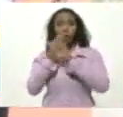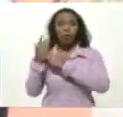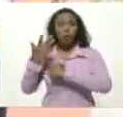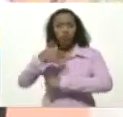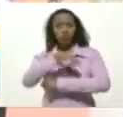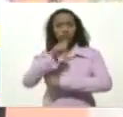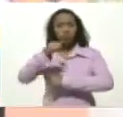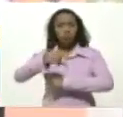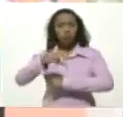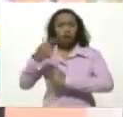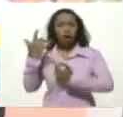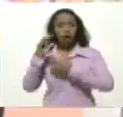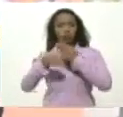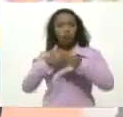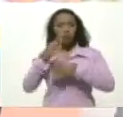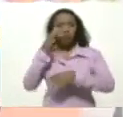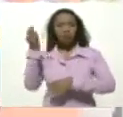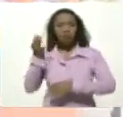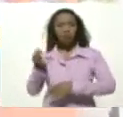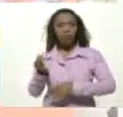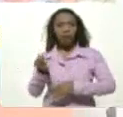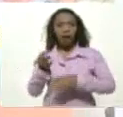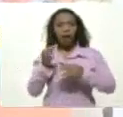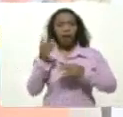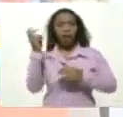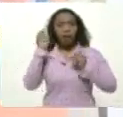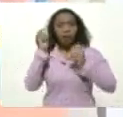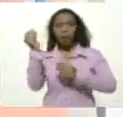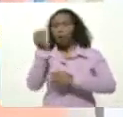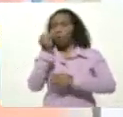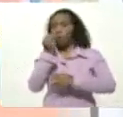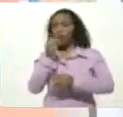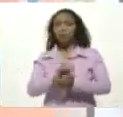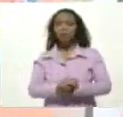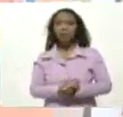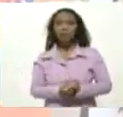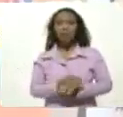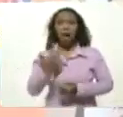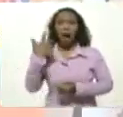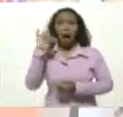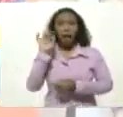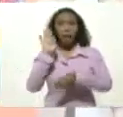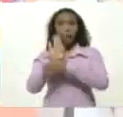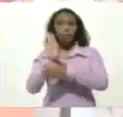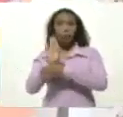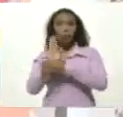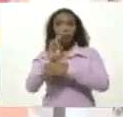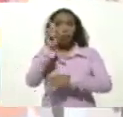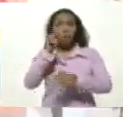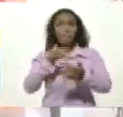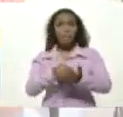aquí hacemos realidad las hortalizas. Tenemos protegidas